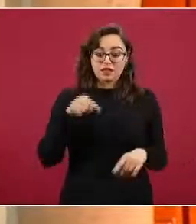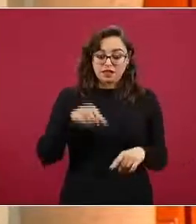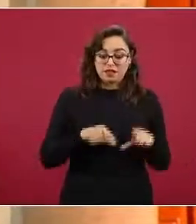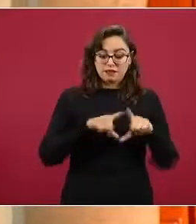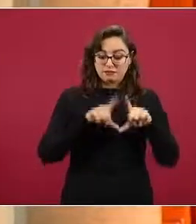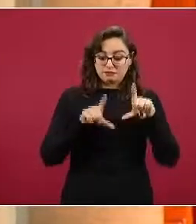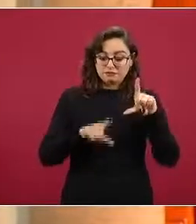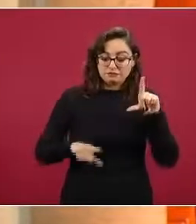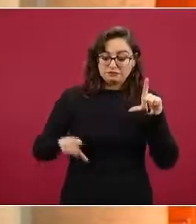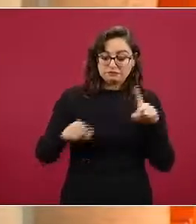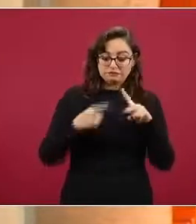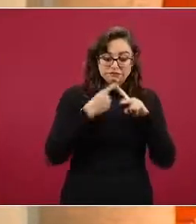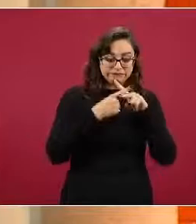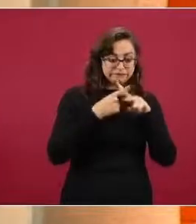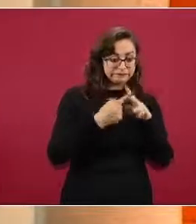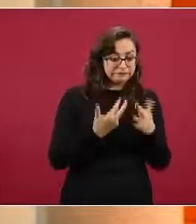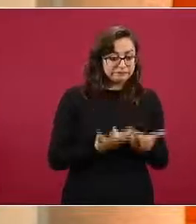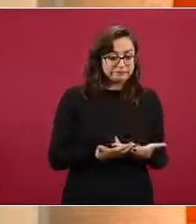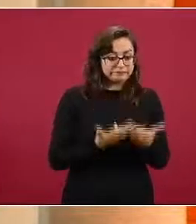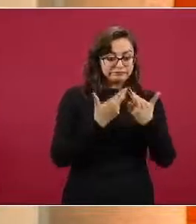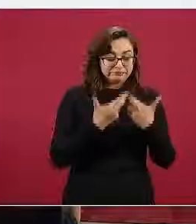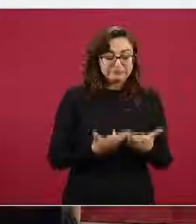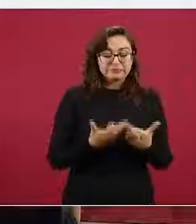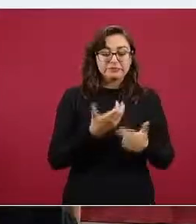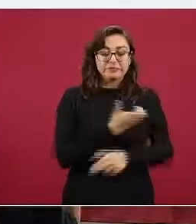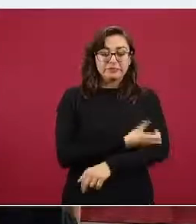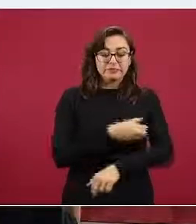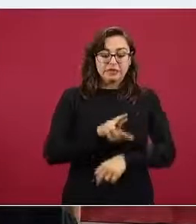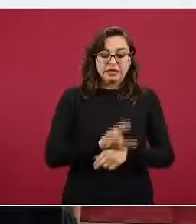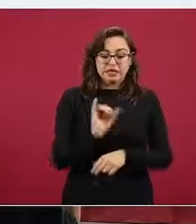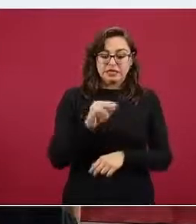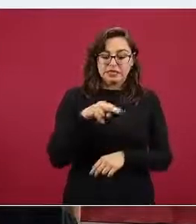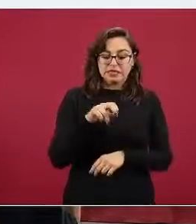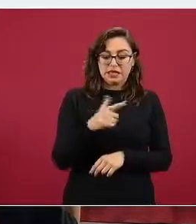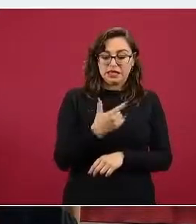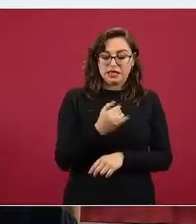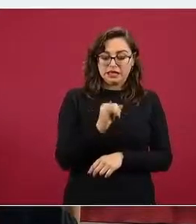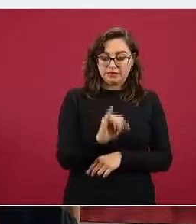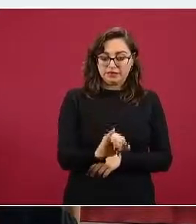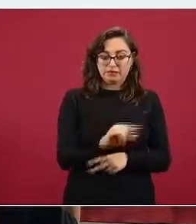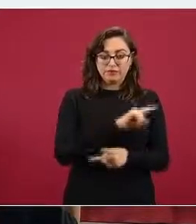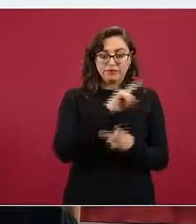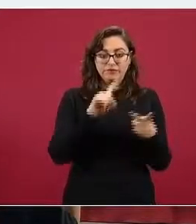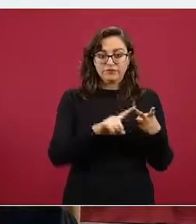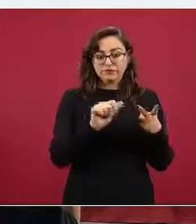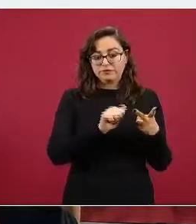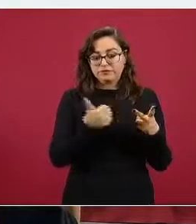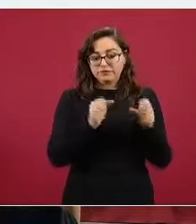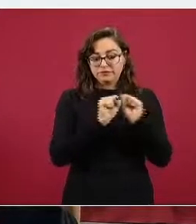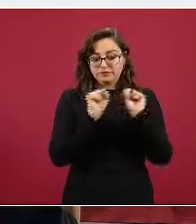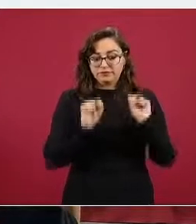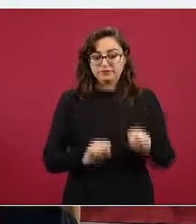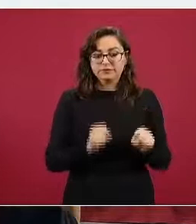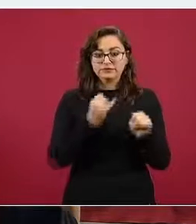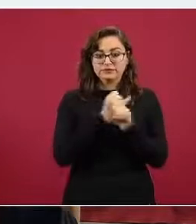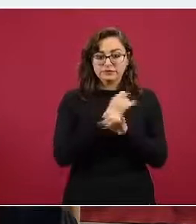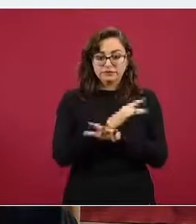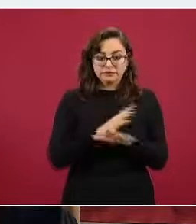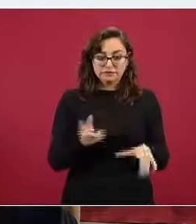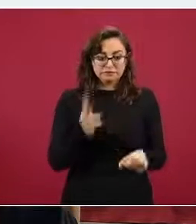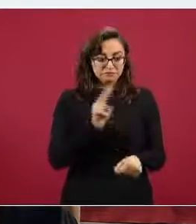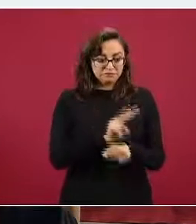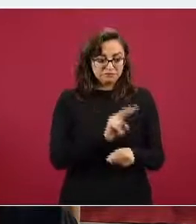de estadísticas vitales, en México coordinadas por el INEGI, y de sistemas de información en salud, incluyendo